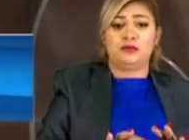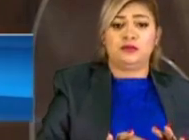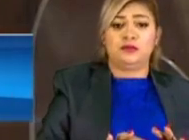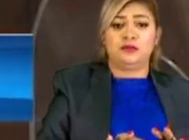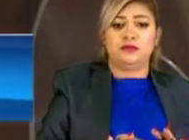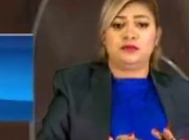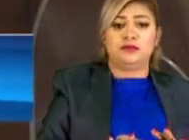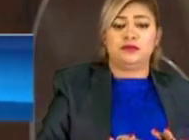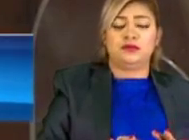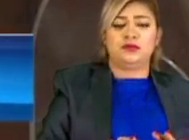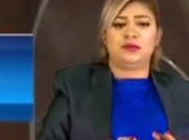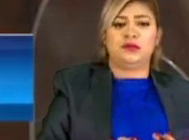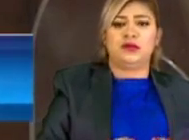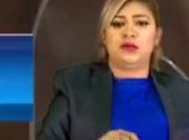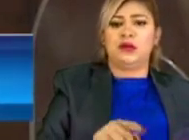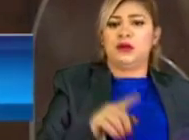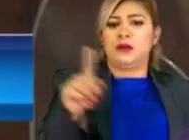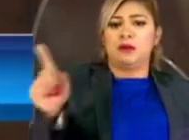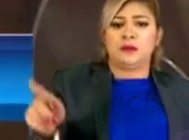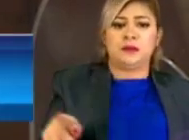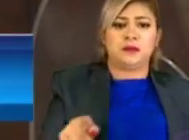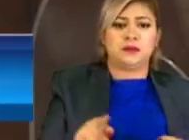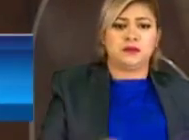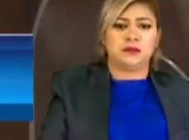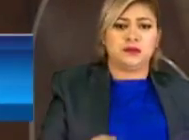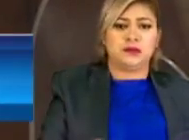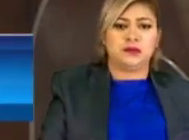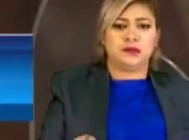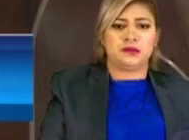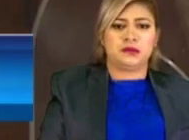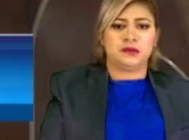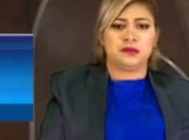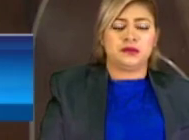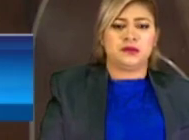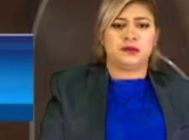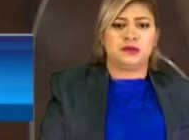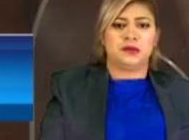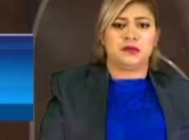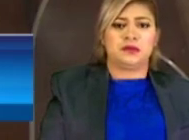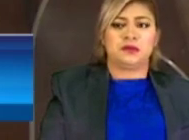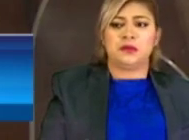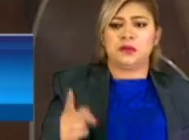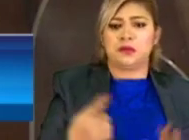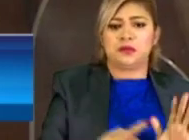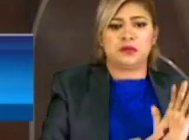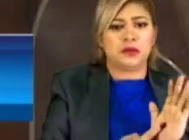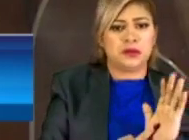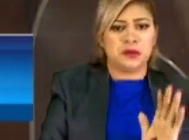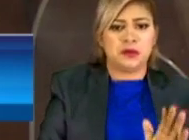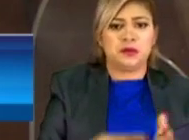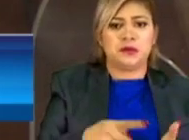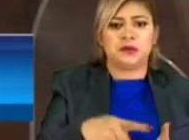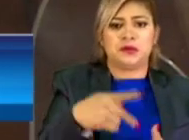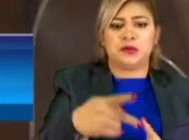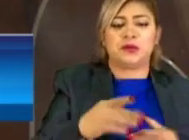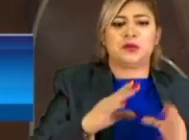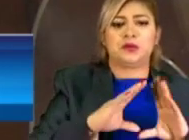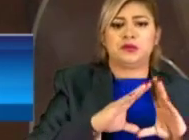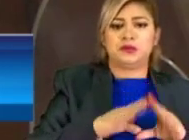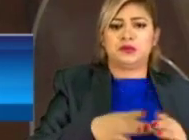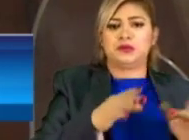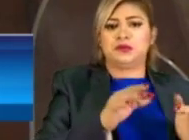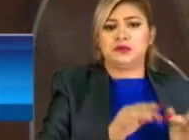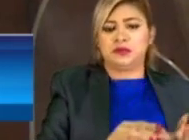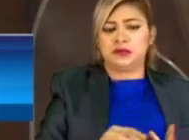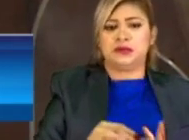Al final, las personas que decidieron participar lo hicieron y presentaron su propuesta a esa comisión especial del Pacto de Estado por la